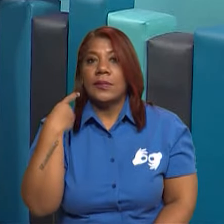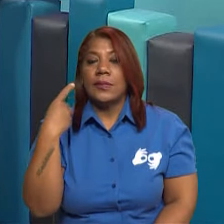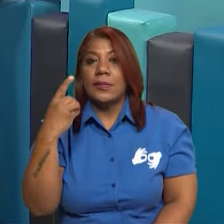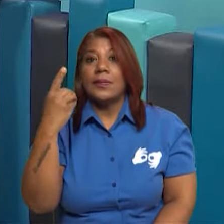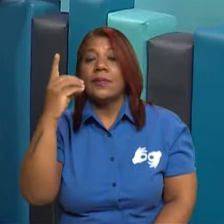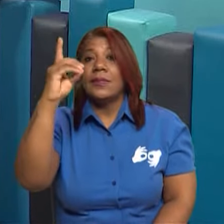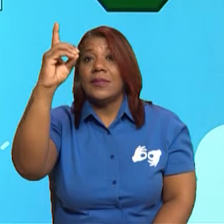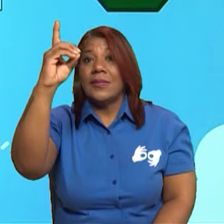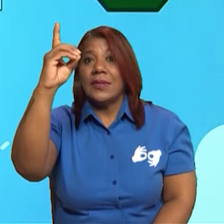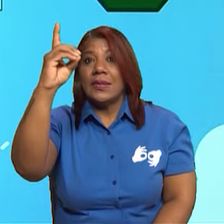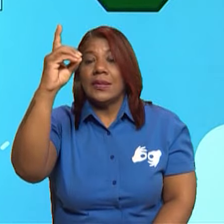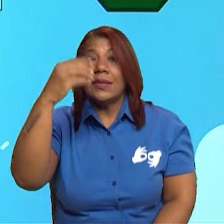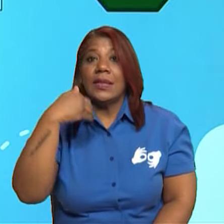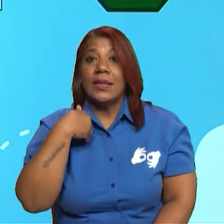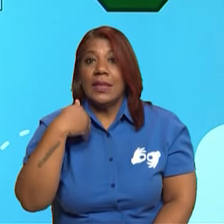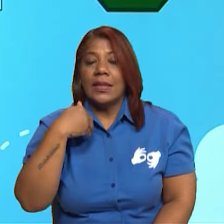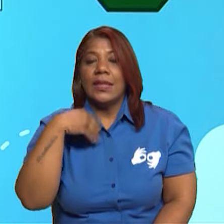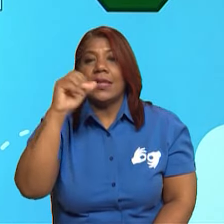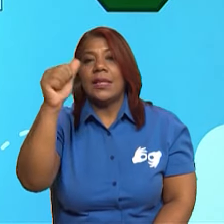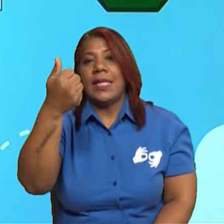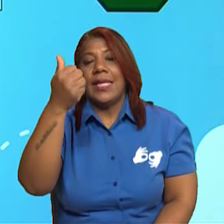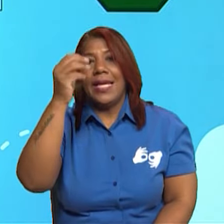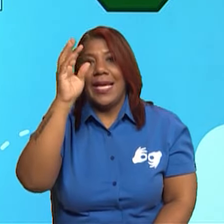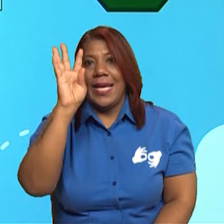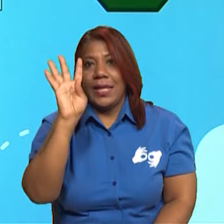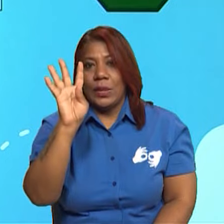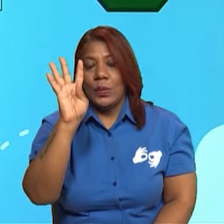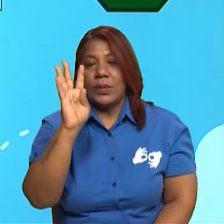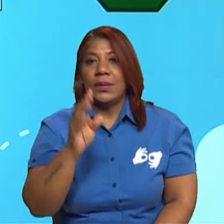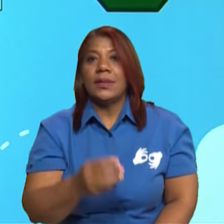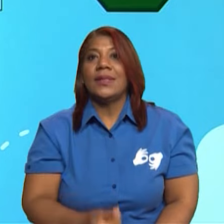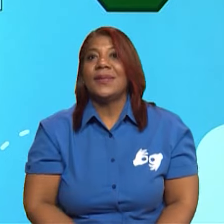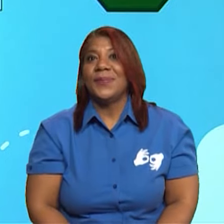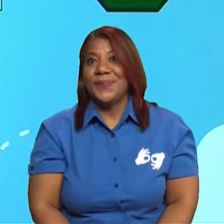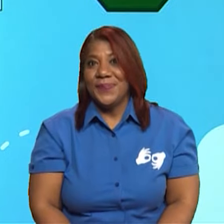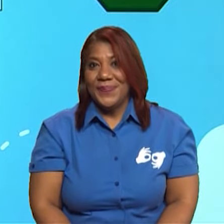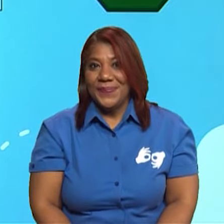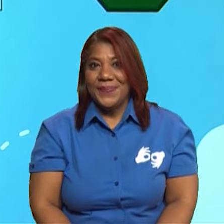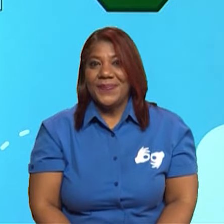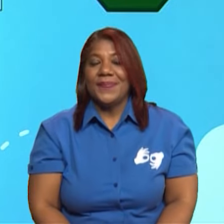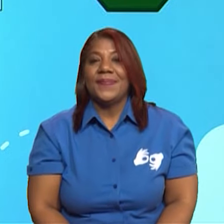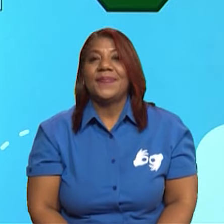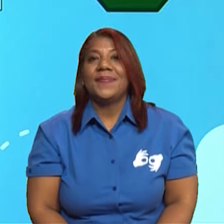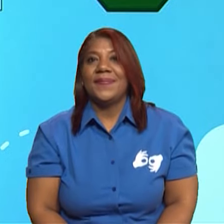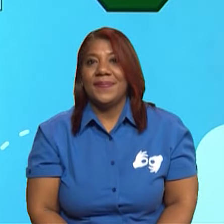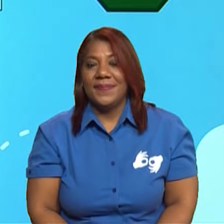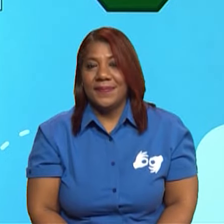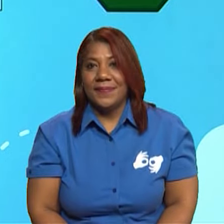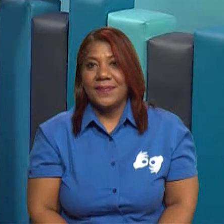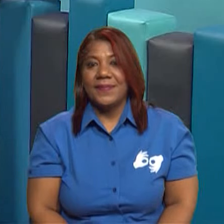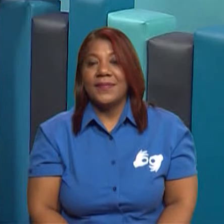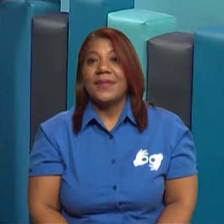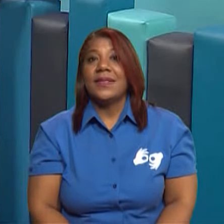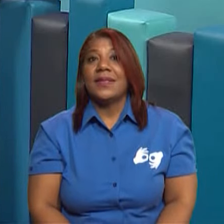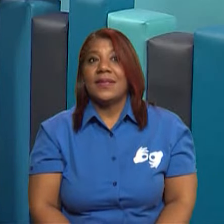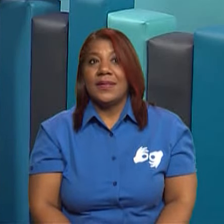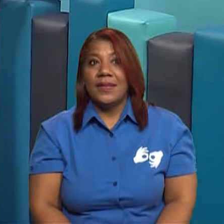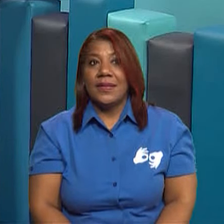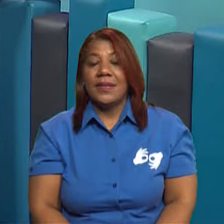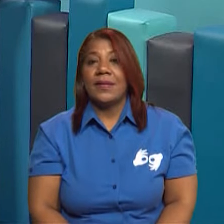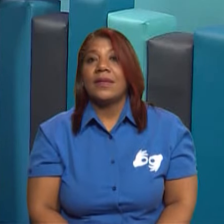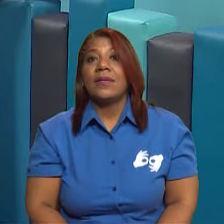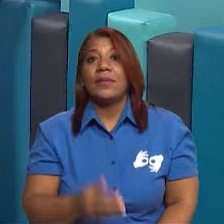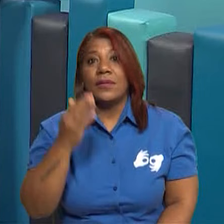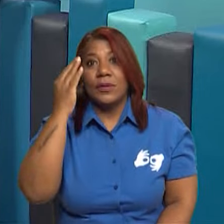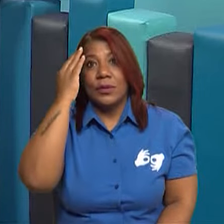total? 14. Excelente. Ese es cuando quiero descubrir cuando quiero descubrir una